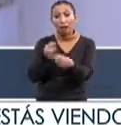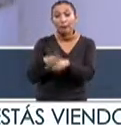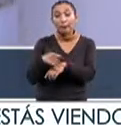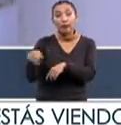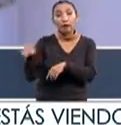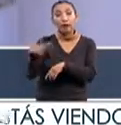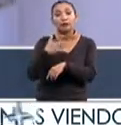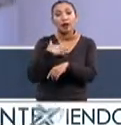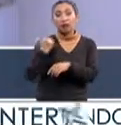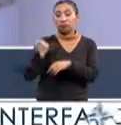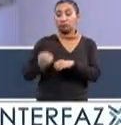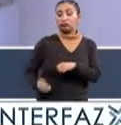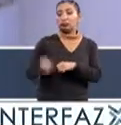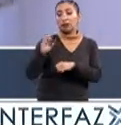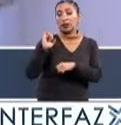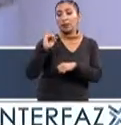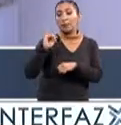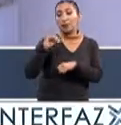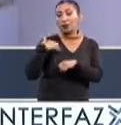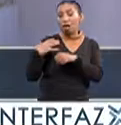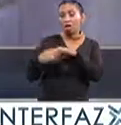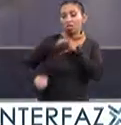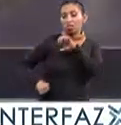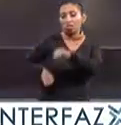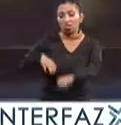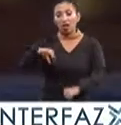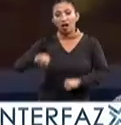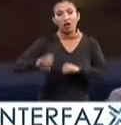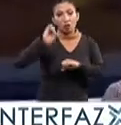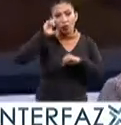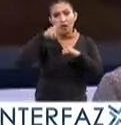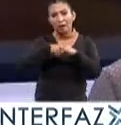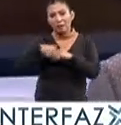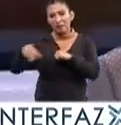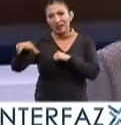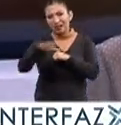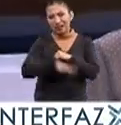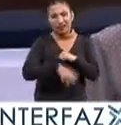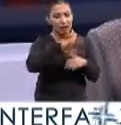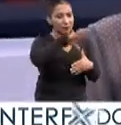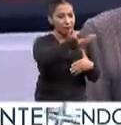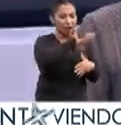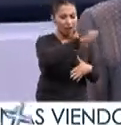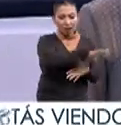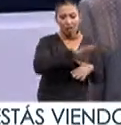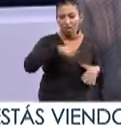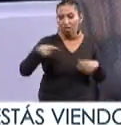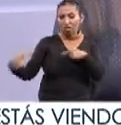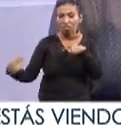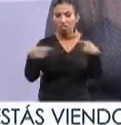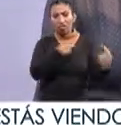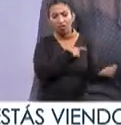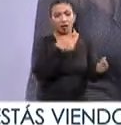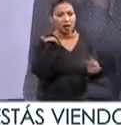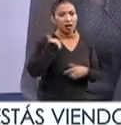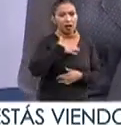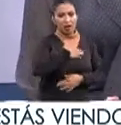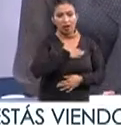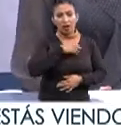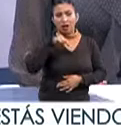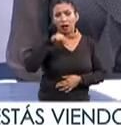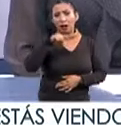qué? Porque tiene un imperio y las fuerzas europeas y las que están en América están peleando. Está Napoleón